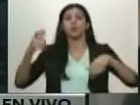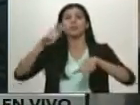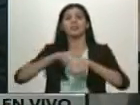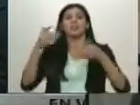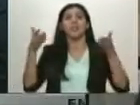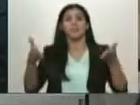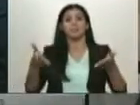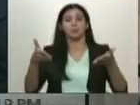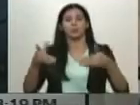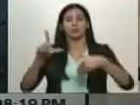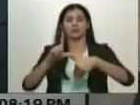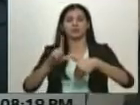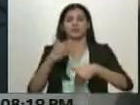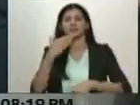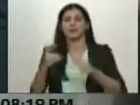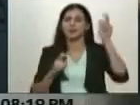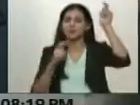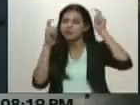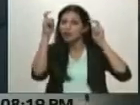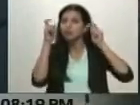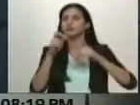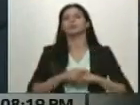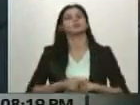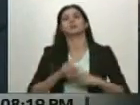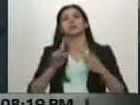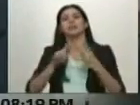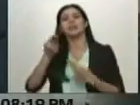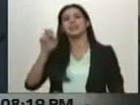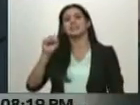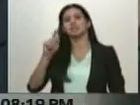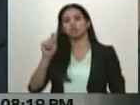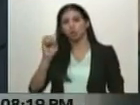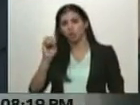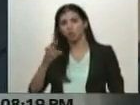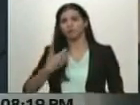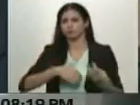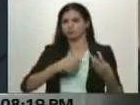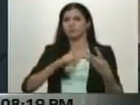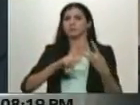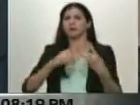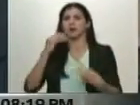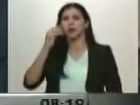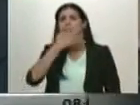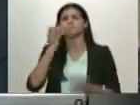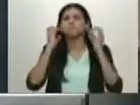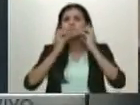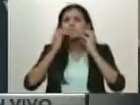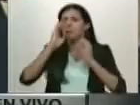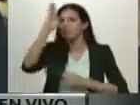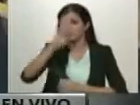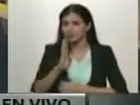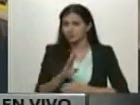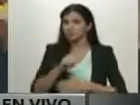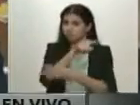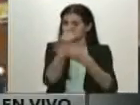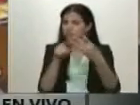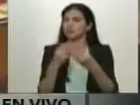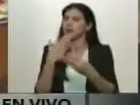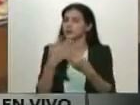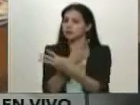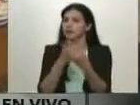nuestro comandante Chávez, por Néstor Kirchner, Lula da Silva, y continuado por el liderazgo